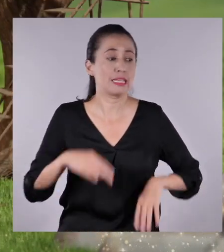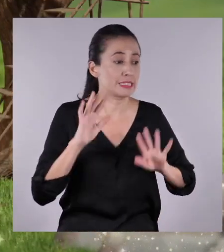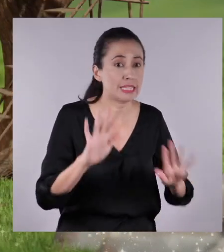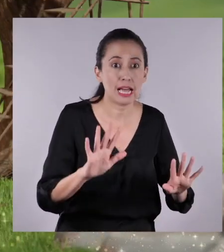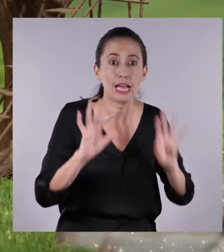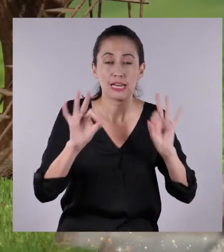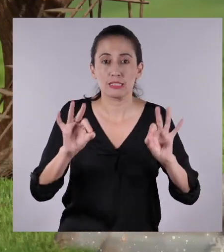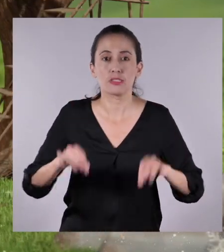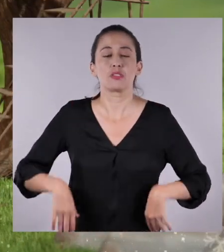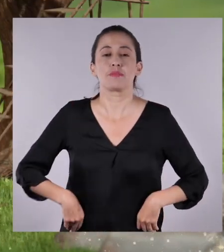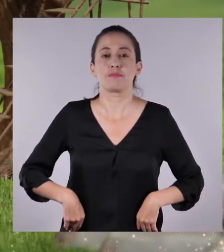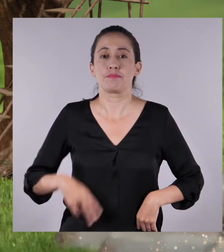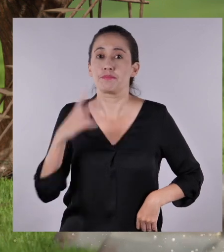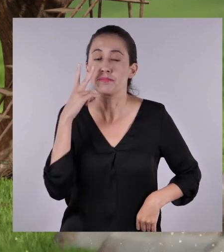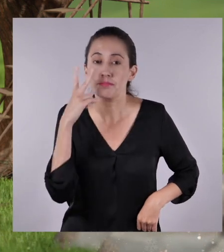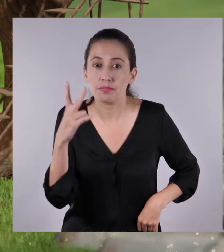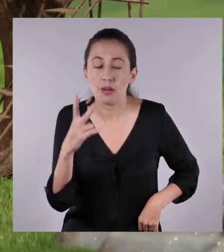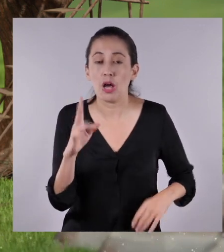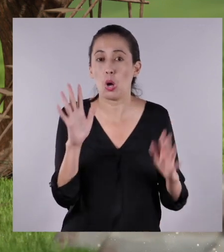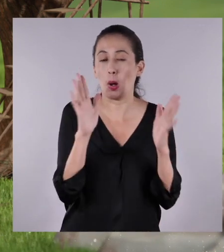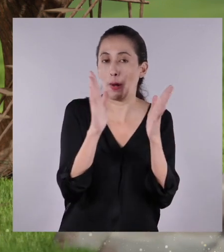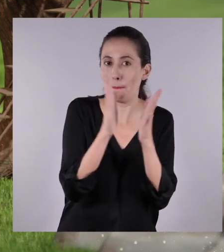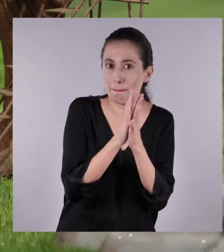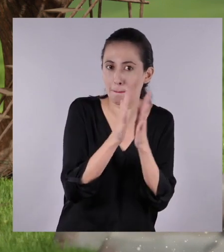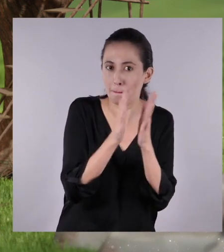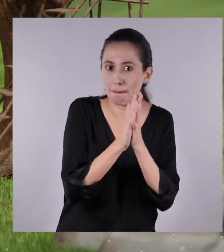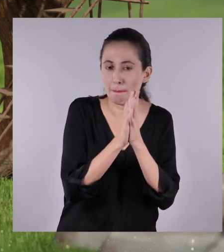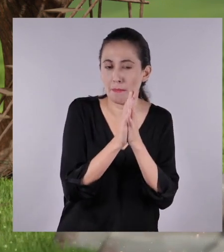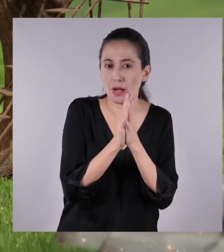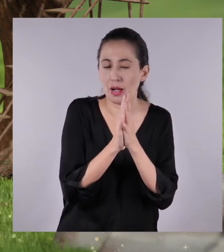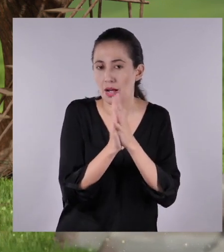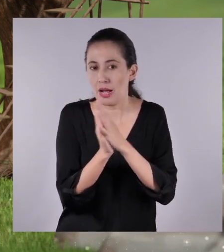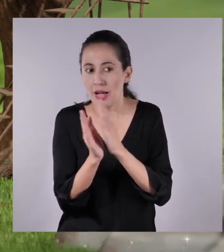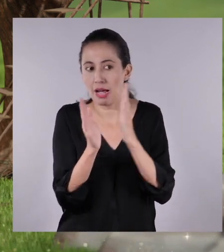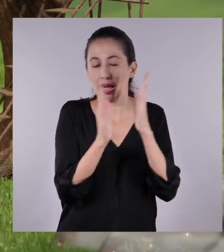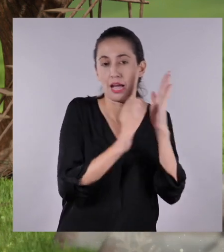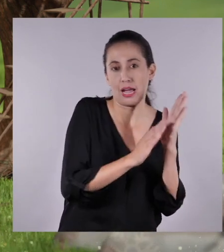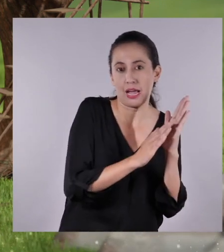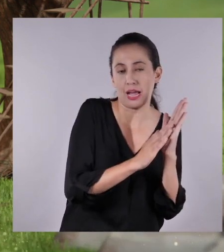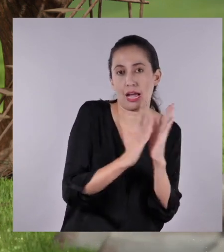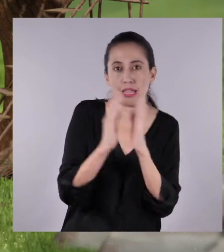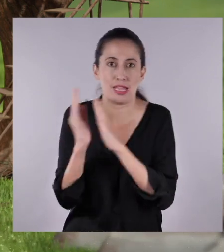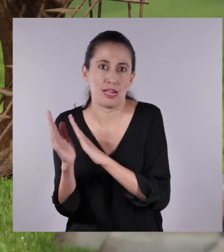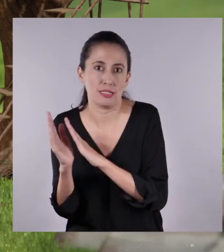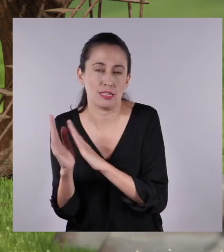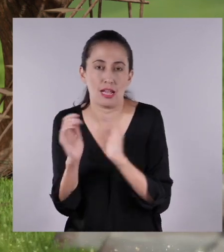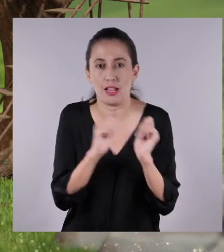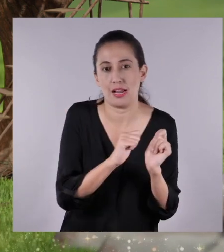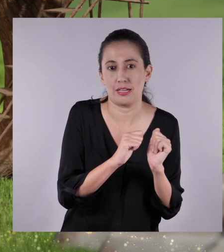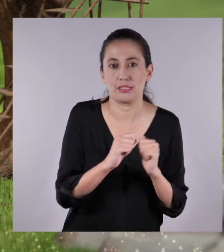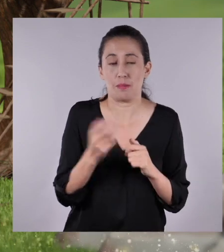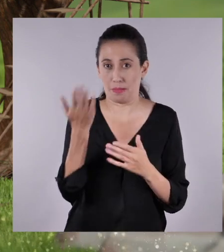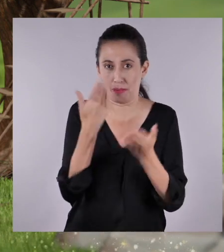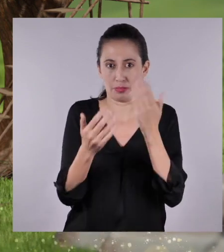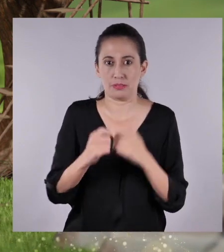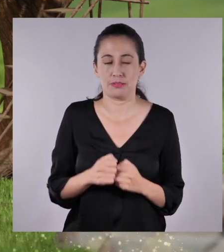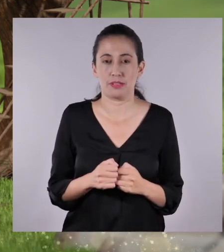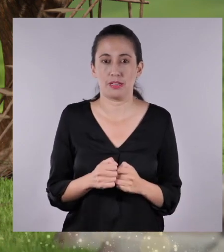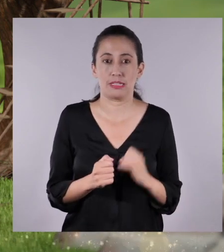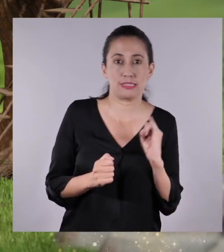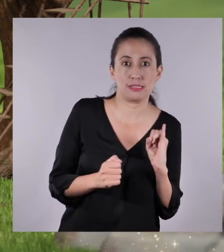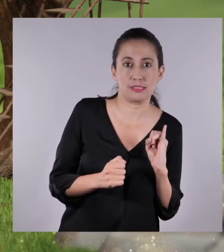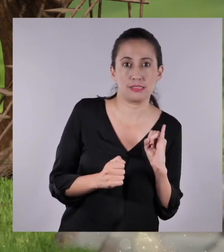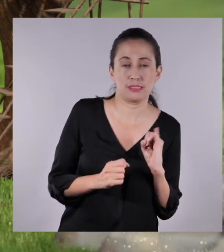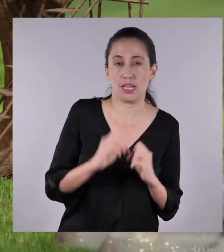¿Listo? ¿Preparado, Boris? Sígueme. Mira, cuando yo aplauda, nos deslizamos a la izquierda y luego a la derecha. Listo, entendido. Está bien,